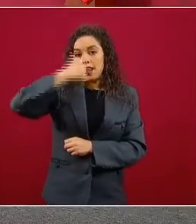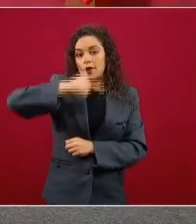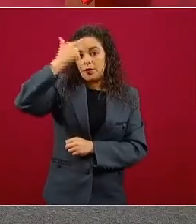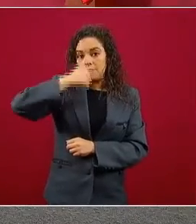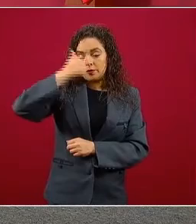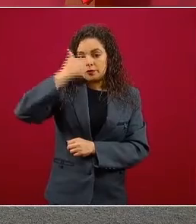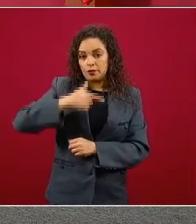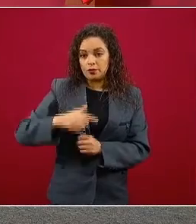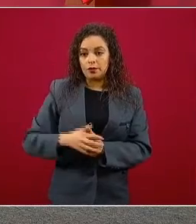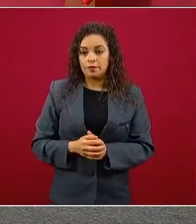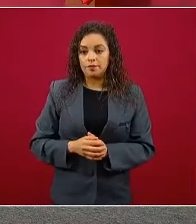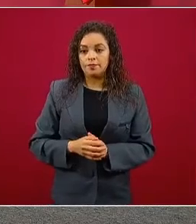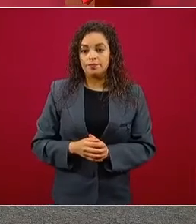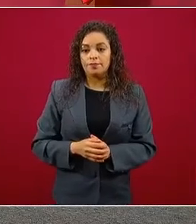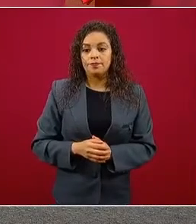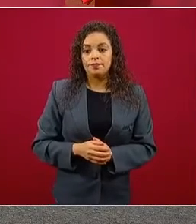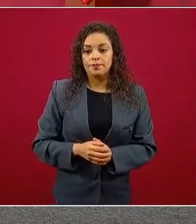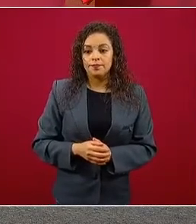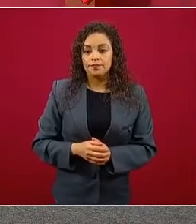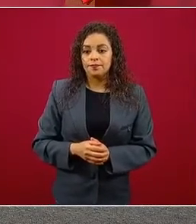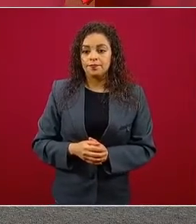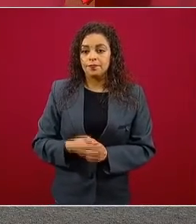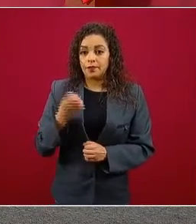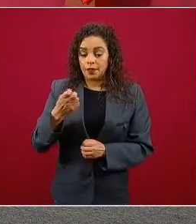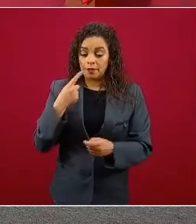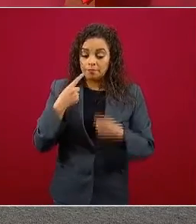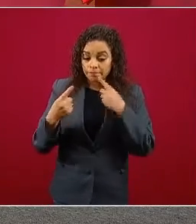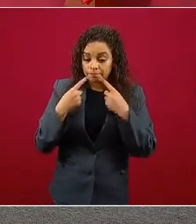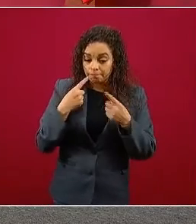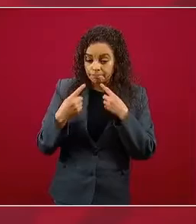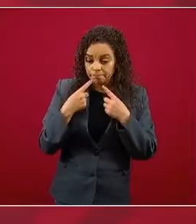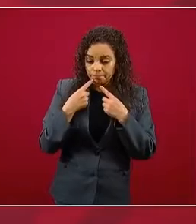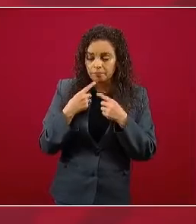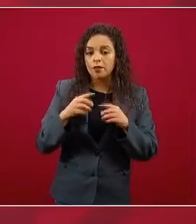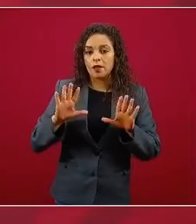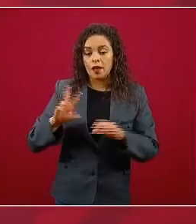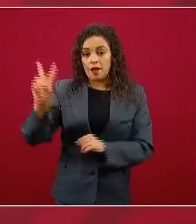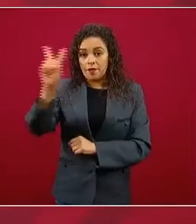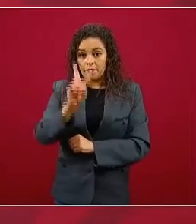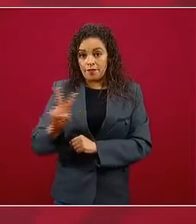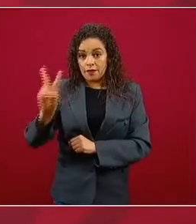el viernes se va a presentar